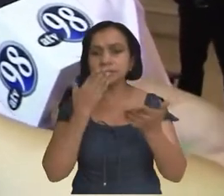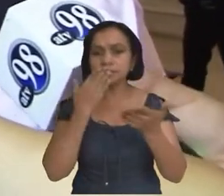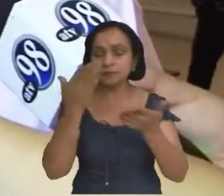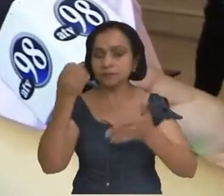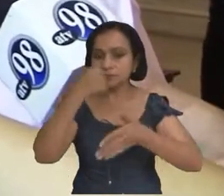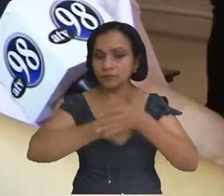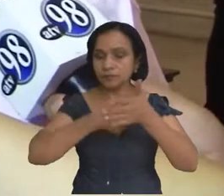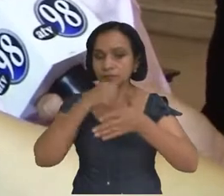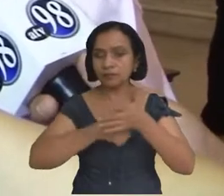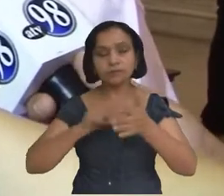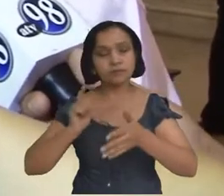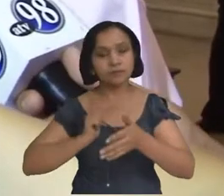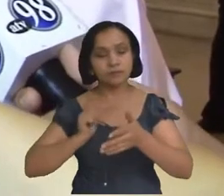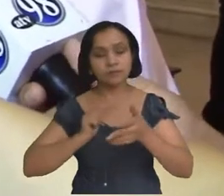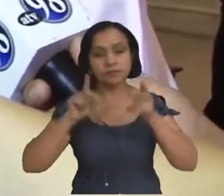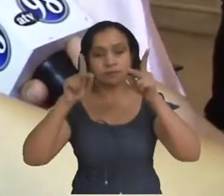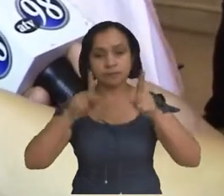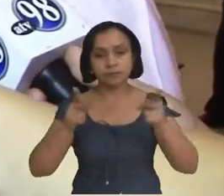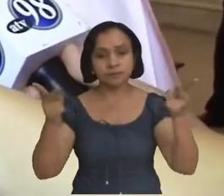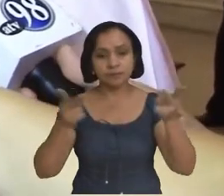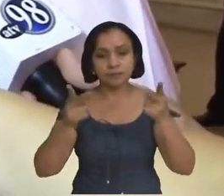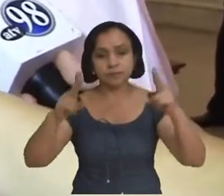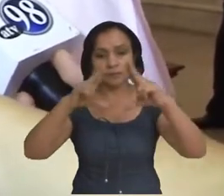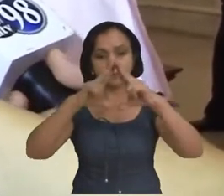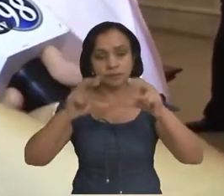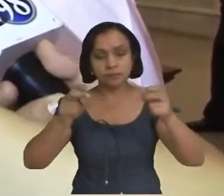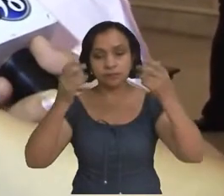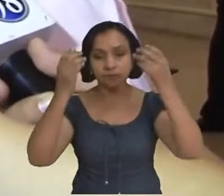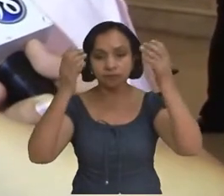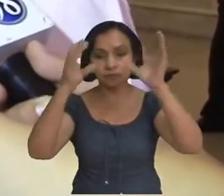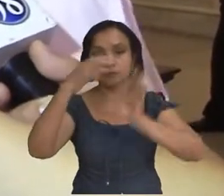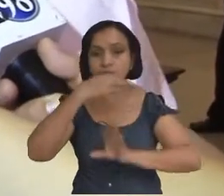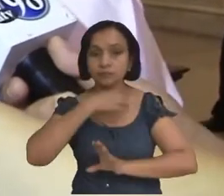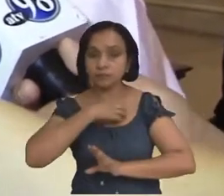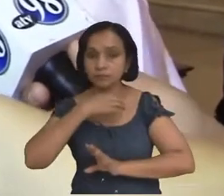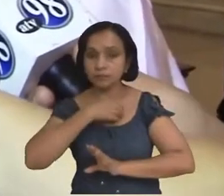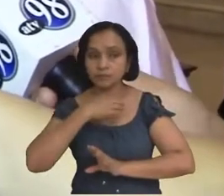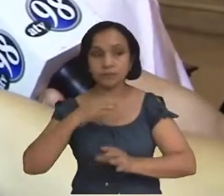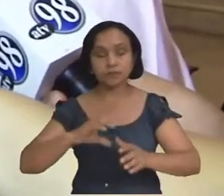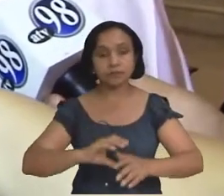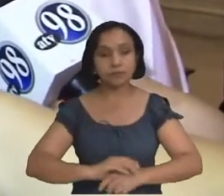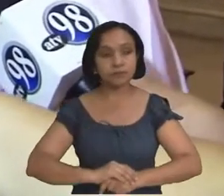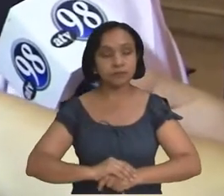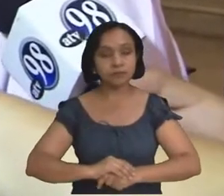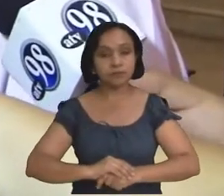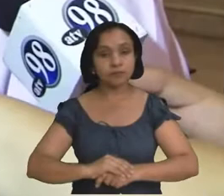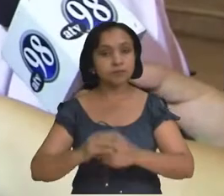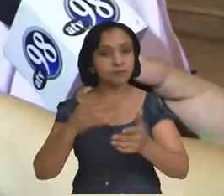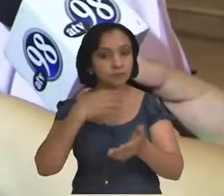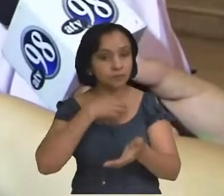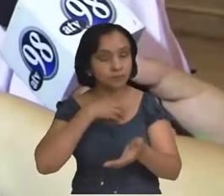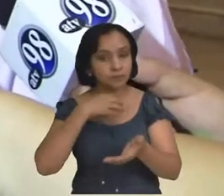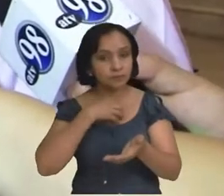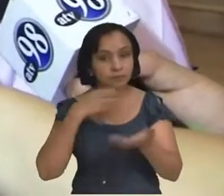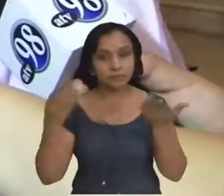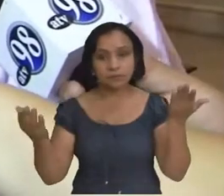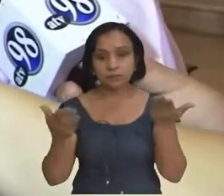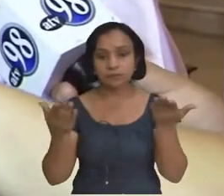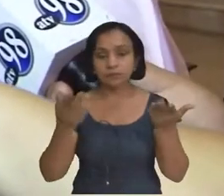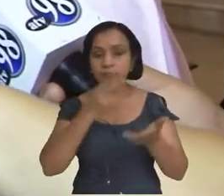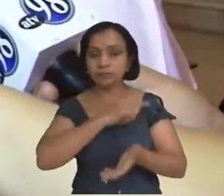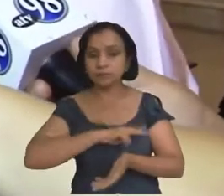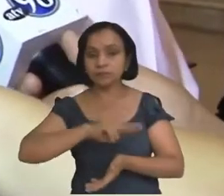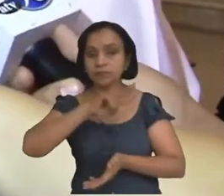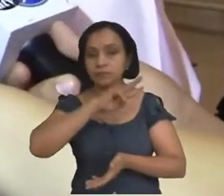fortaleza que tenemos los nicaragüenses. Eso es nuestra cultura, son nuestros valores,